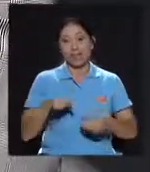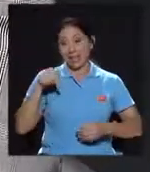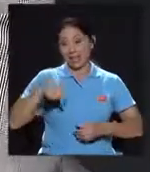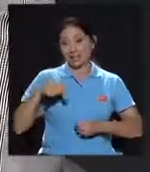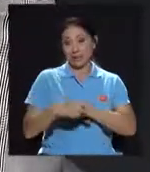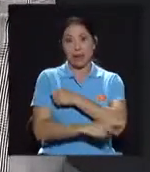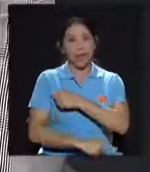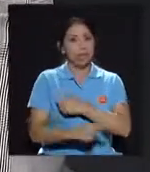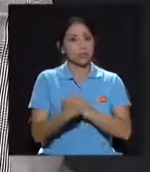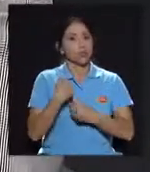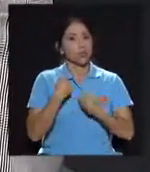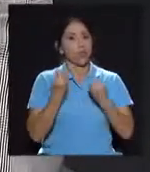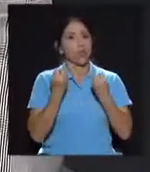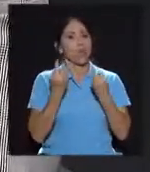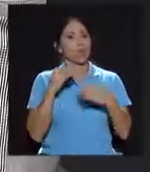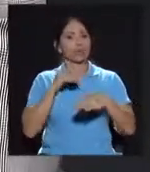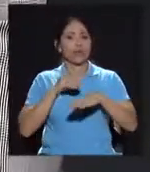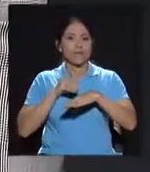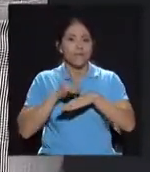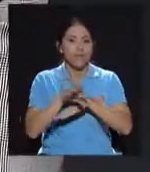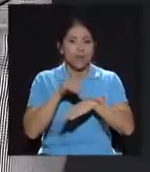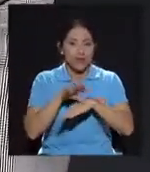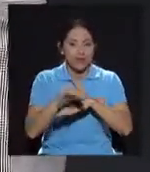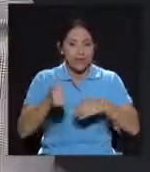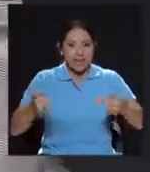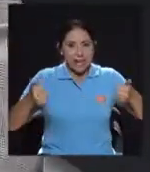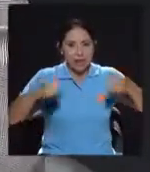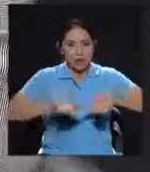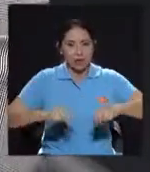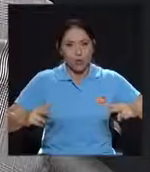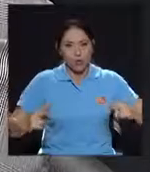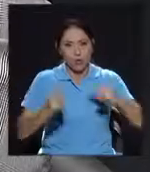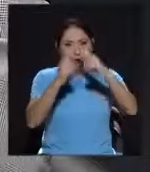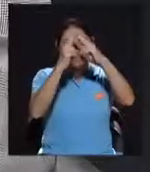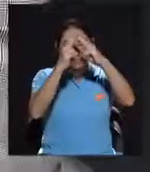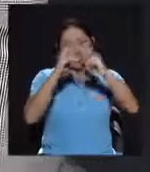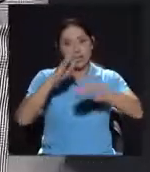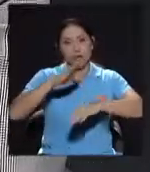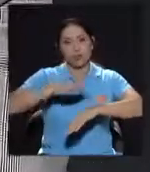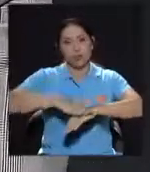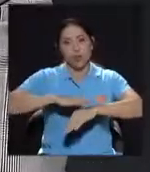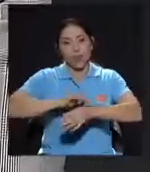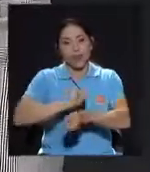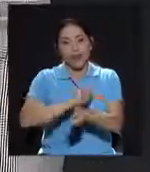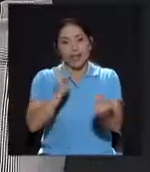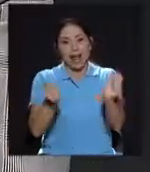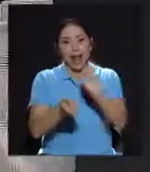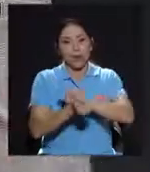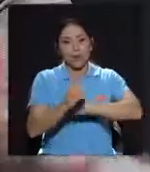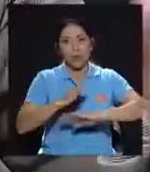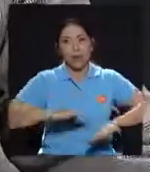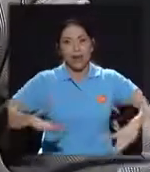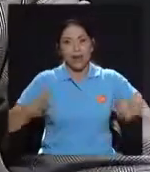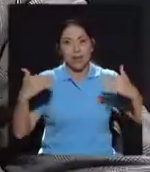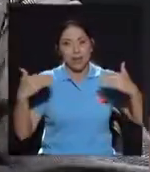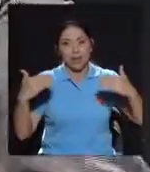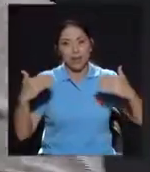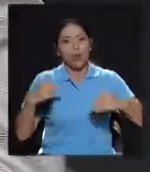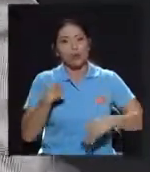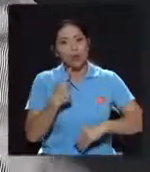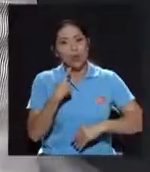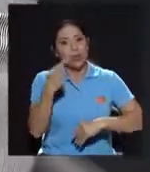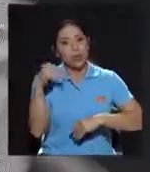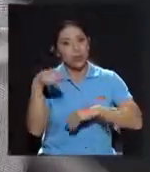en en el acuerdo de parís sobre el cambio climático y digo es un tema país